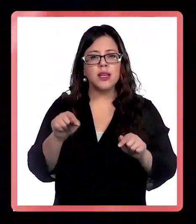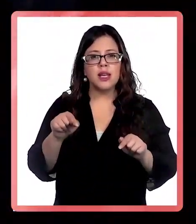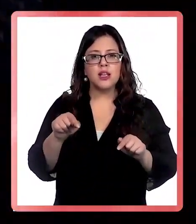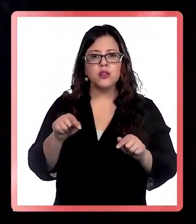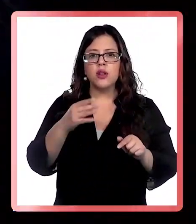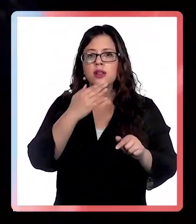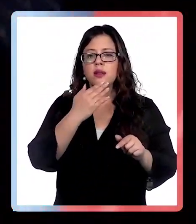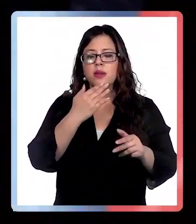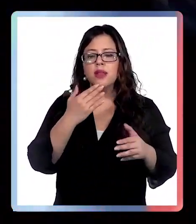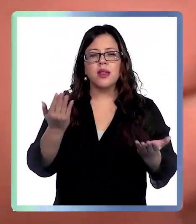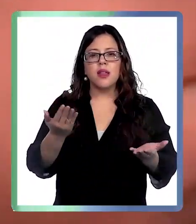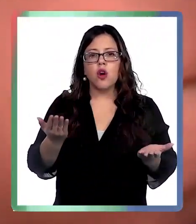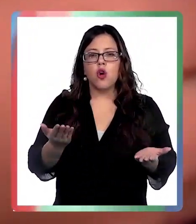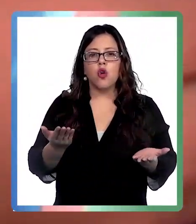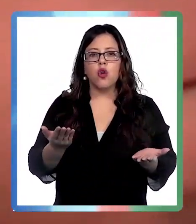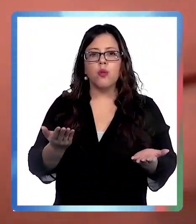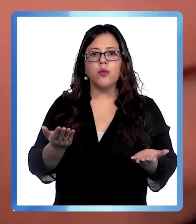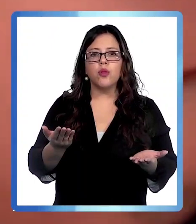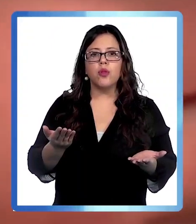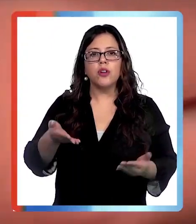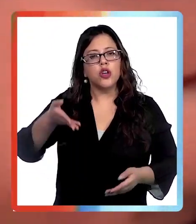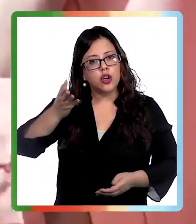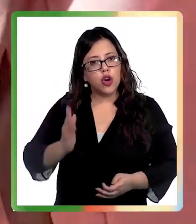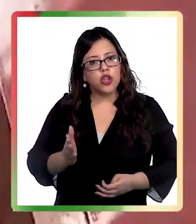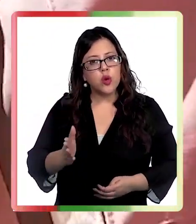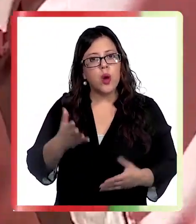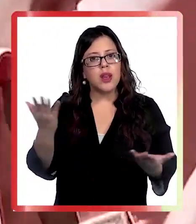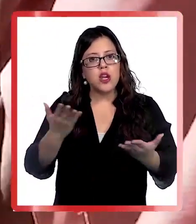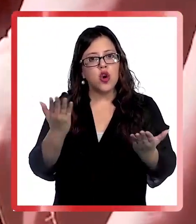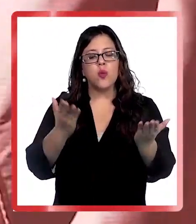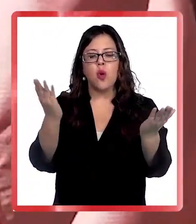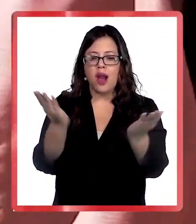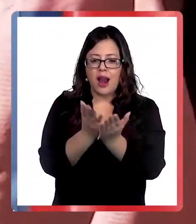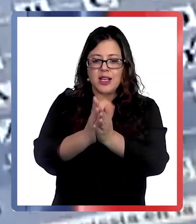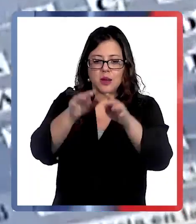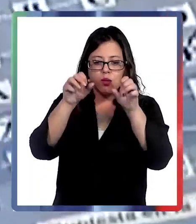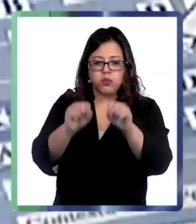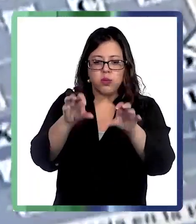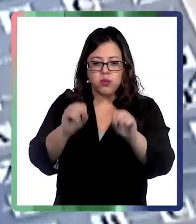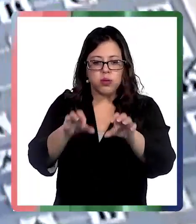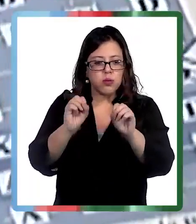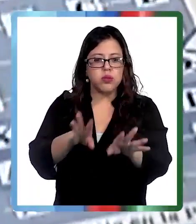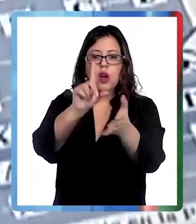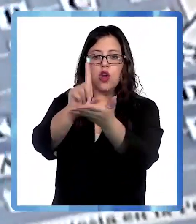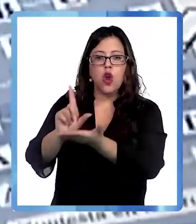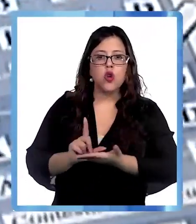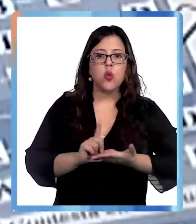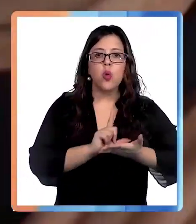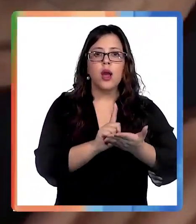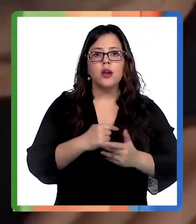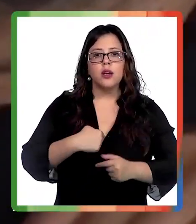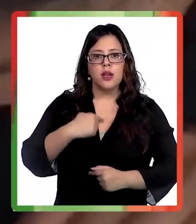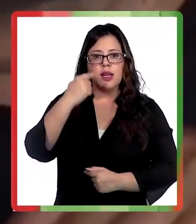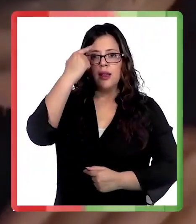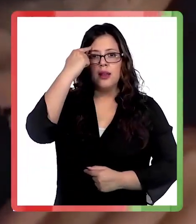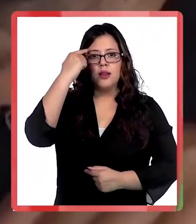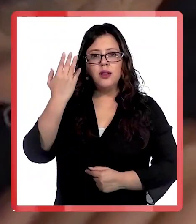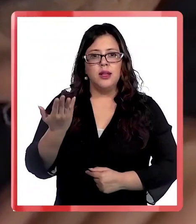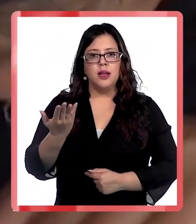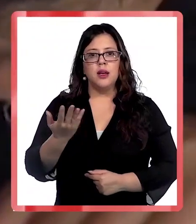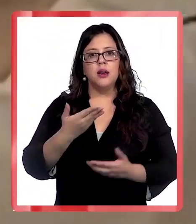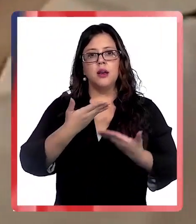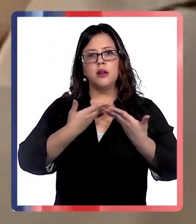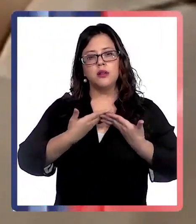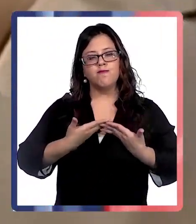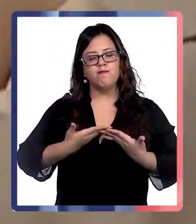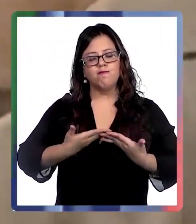finalmente hacer clases frente a esos entornos, yo creo que es bastante agotador y bastante demandante para los